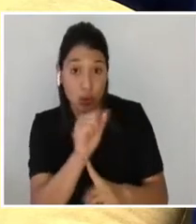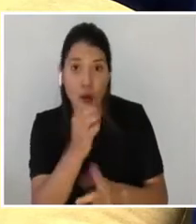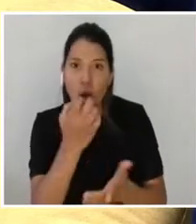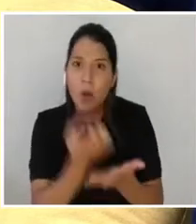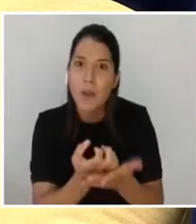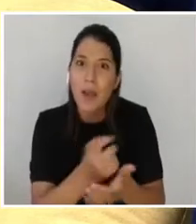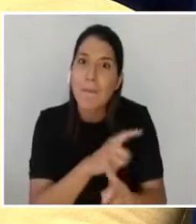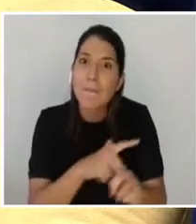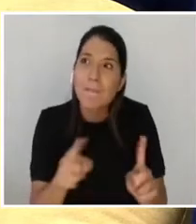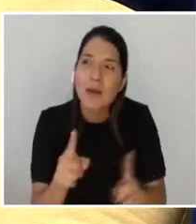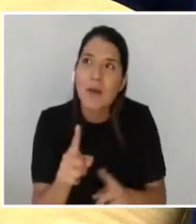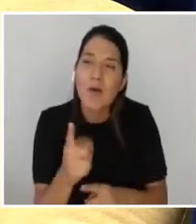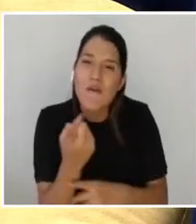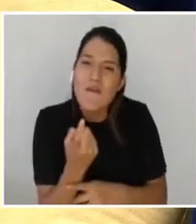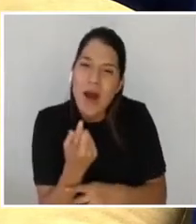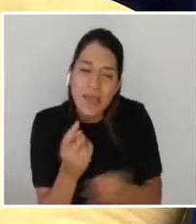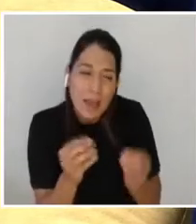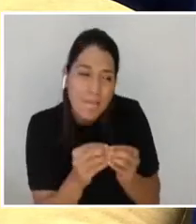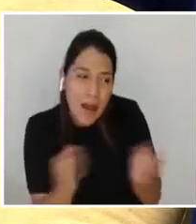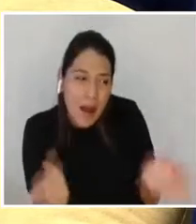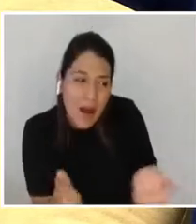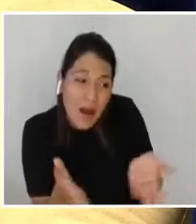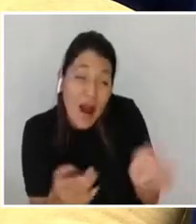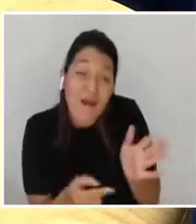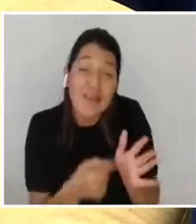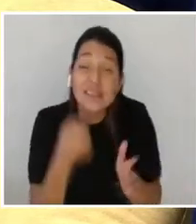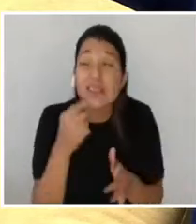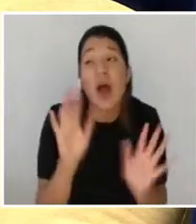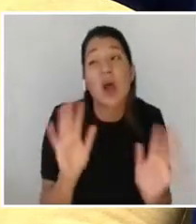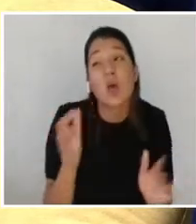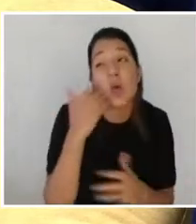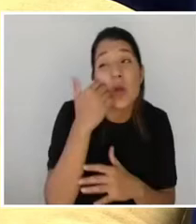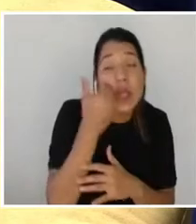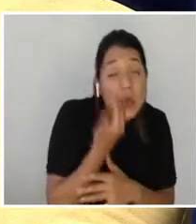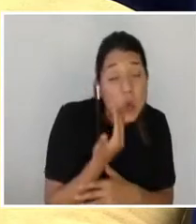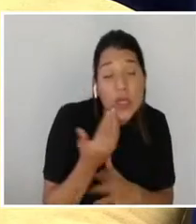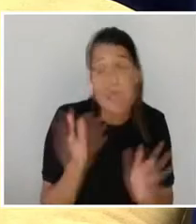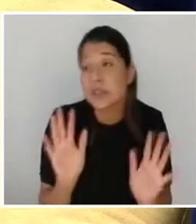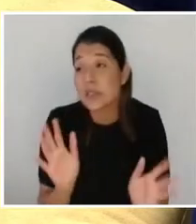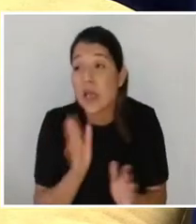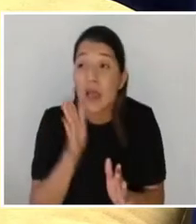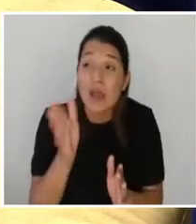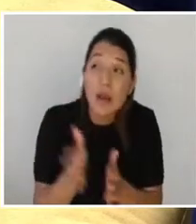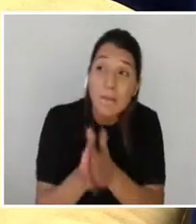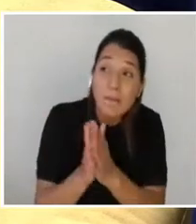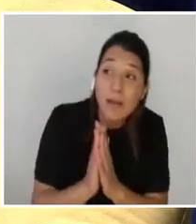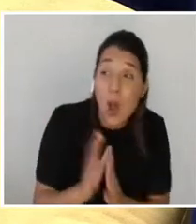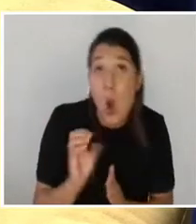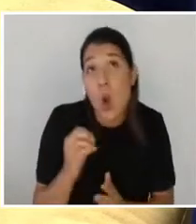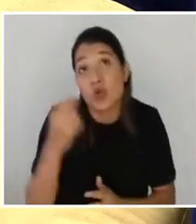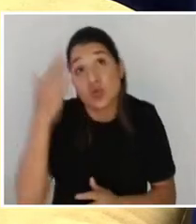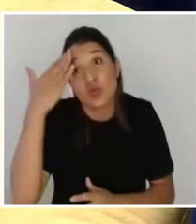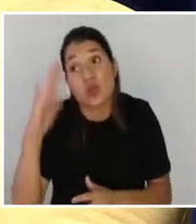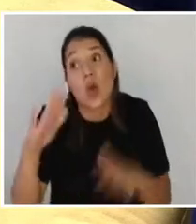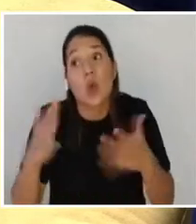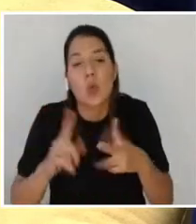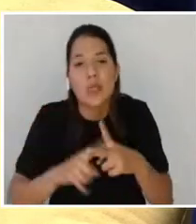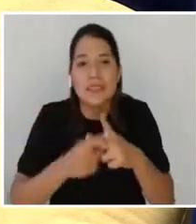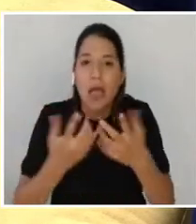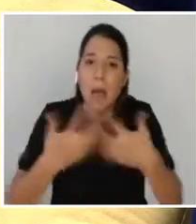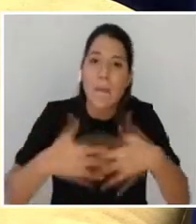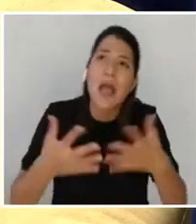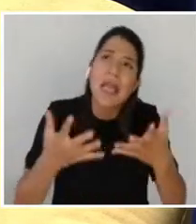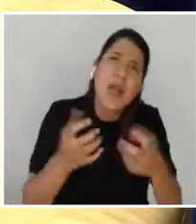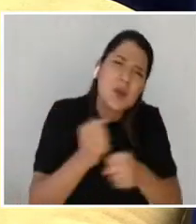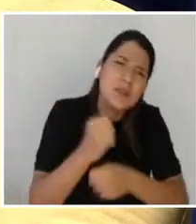motivación. O ellos dicen, no, porque me da pena, me da vergüenza ir a pedir, o yo no sé cómo iniciar una empresa, o quiero hacer algo, pero no sé